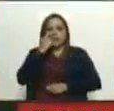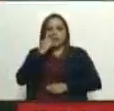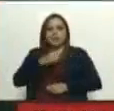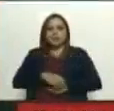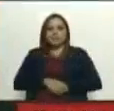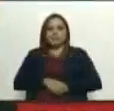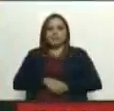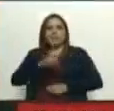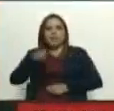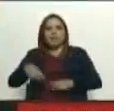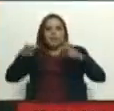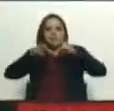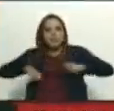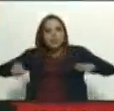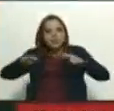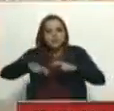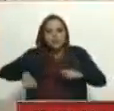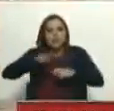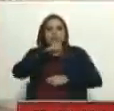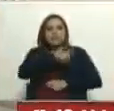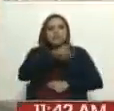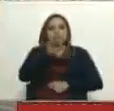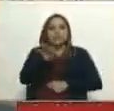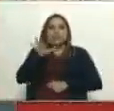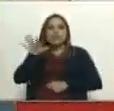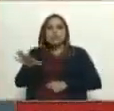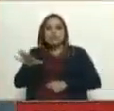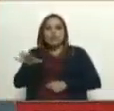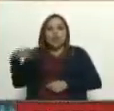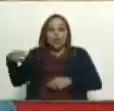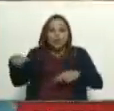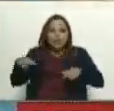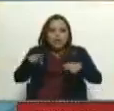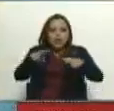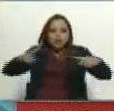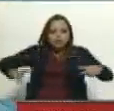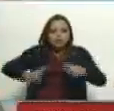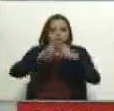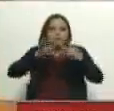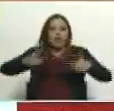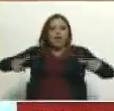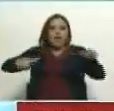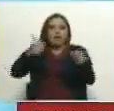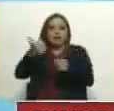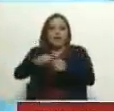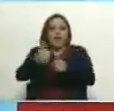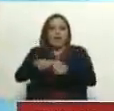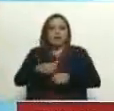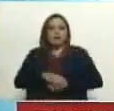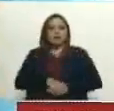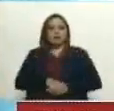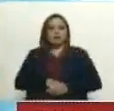el estudio de los 135 ríos que tributan al lago de Maracaibo.